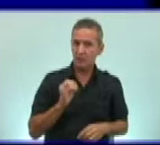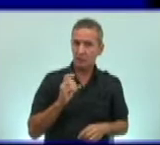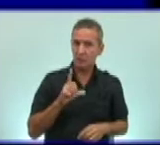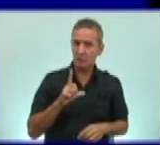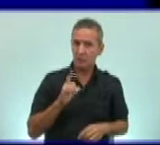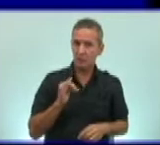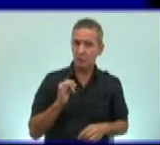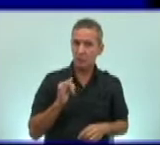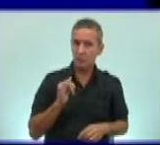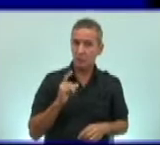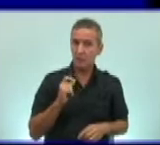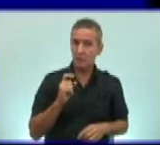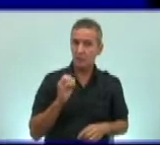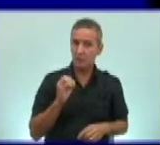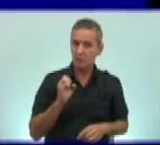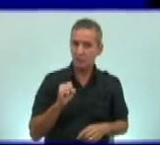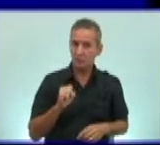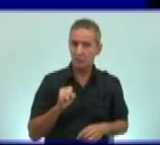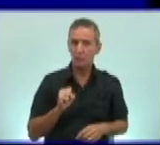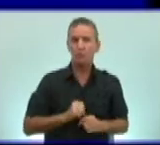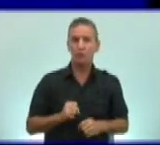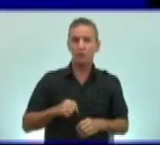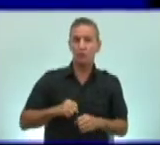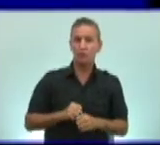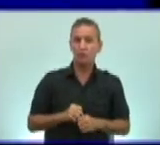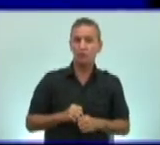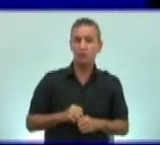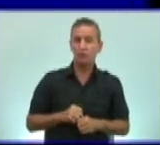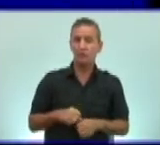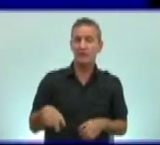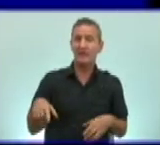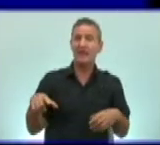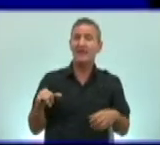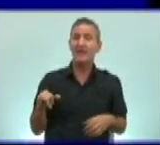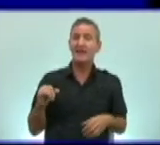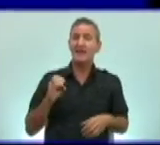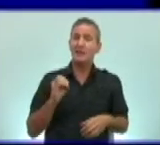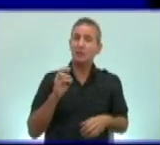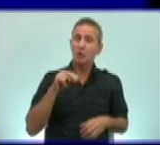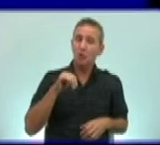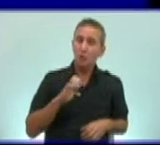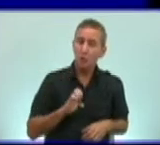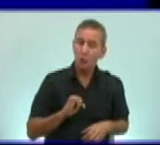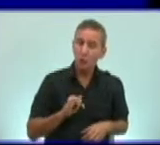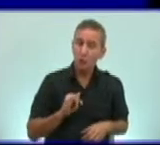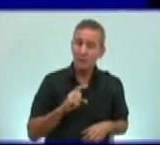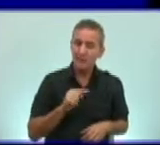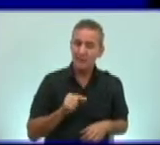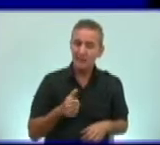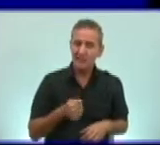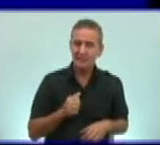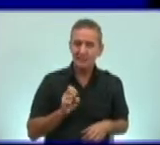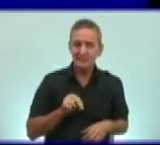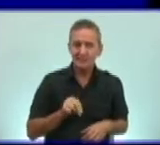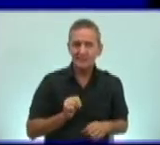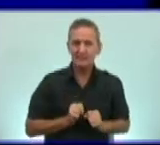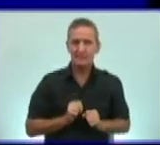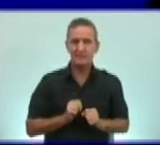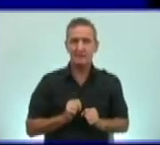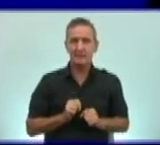se ionizan o disocian, aportando al sistema iones con relativa libertad de